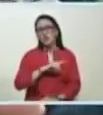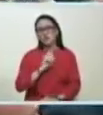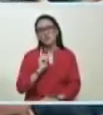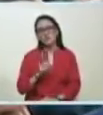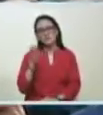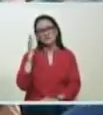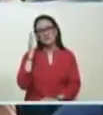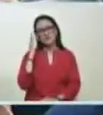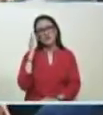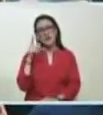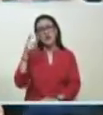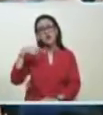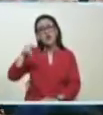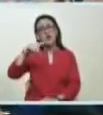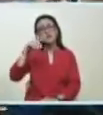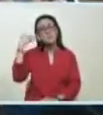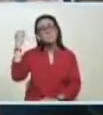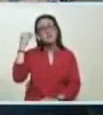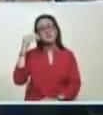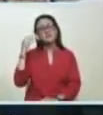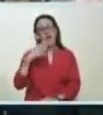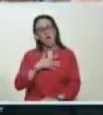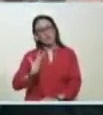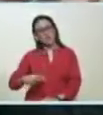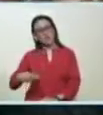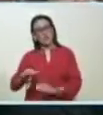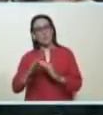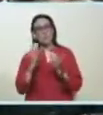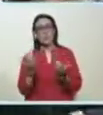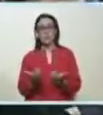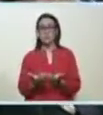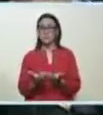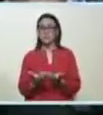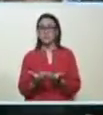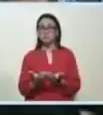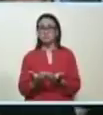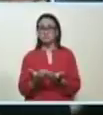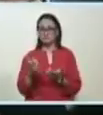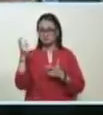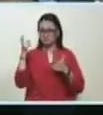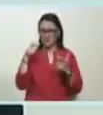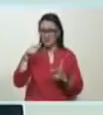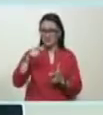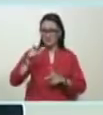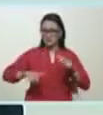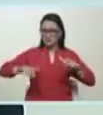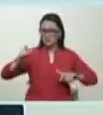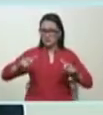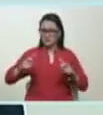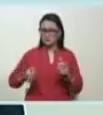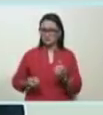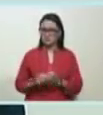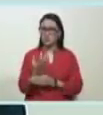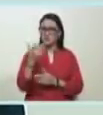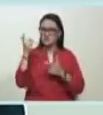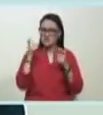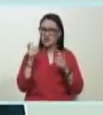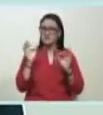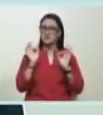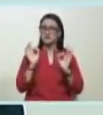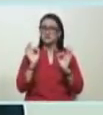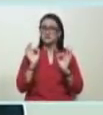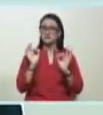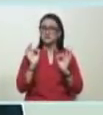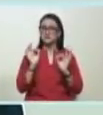que se creen dueños del mundo, que las fuerzas revolucionarias fundadas por nuestro comandante Chávez e inspiradas en